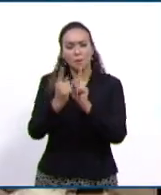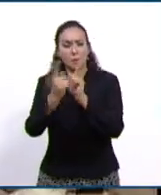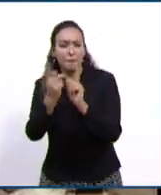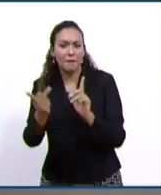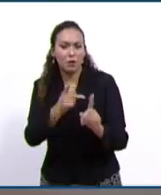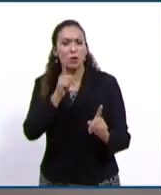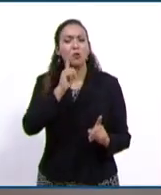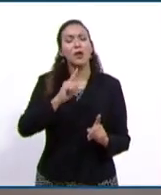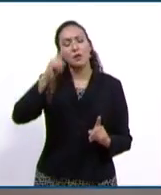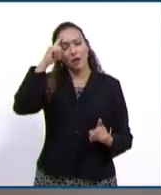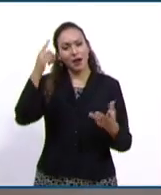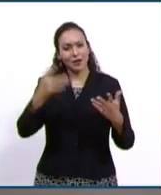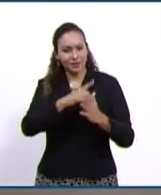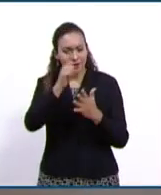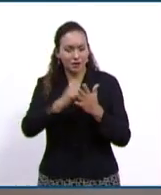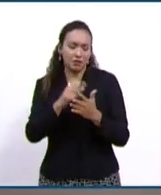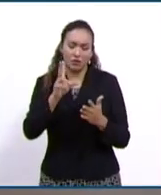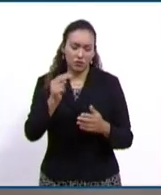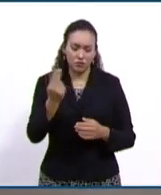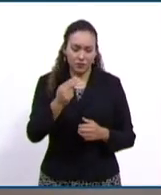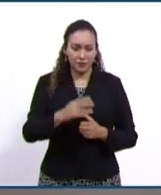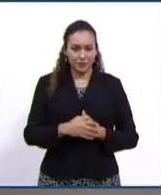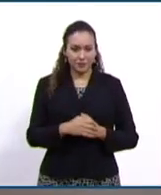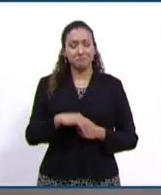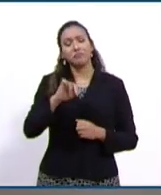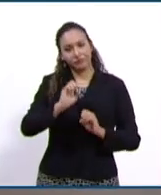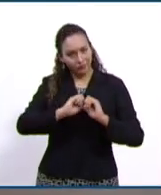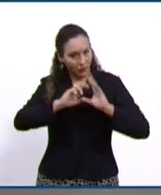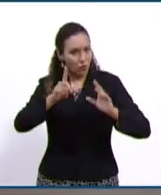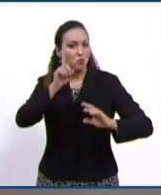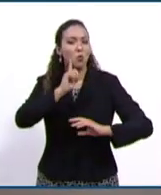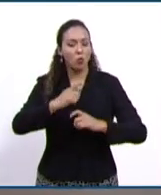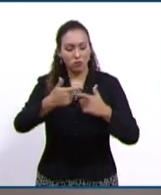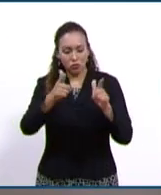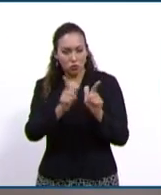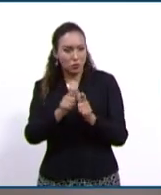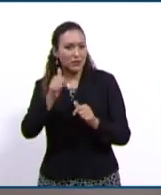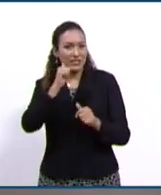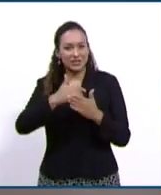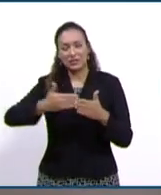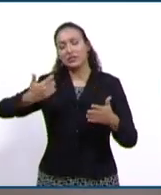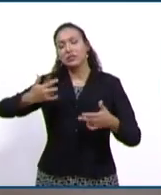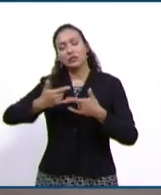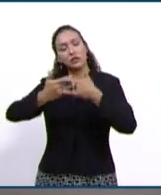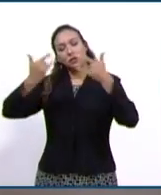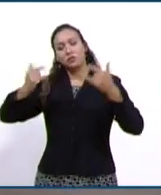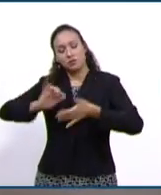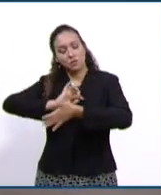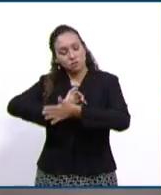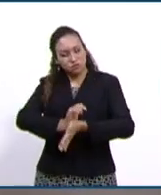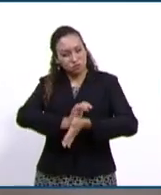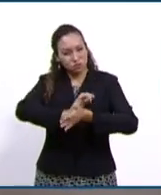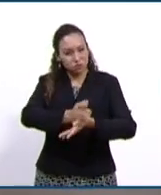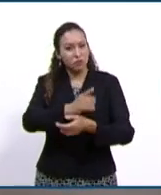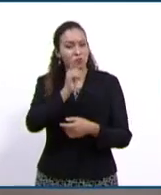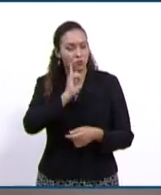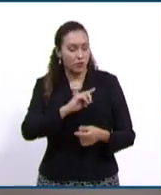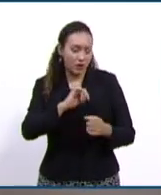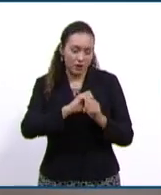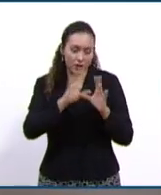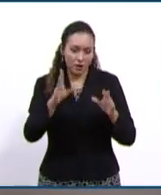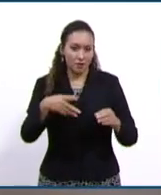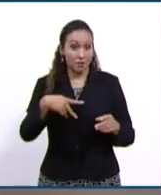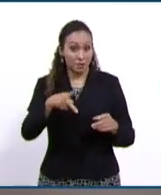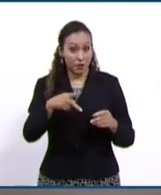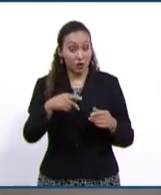la norma. Si bien son un grupo vulnerable por la discriminación social y estructural que han vivido, no constituyen un